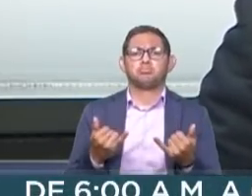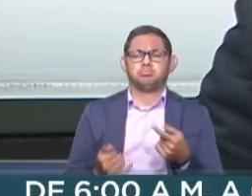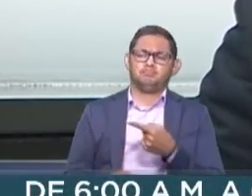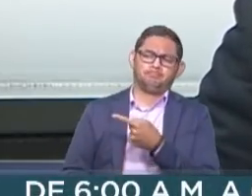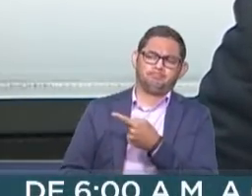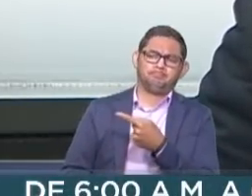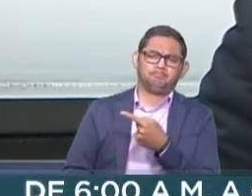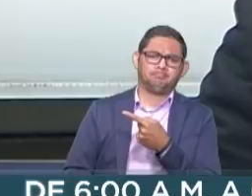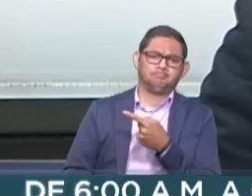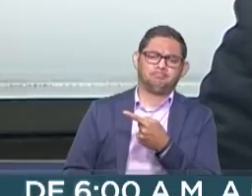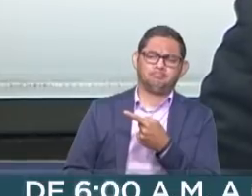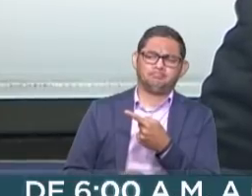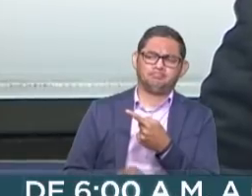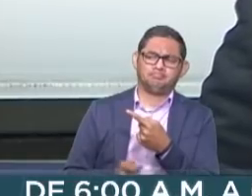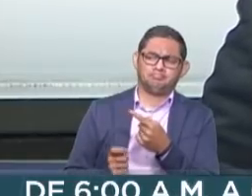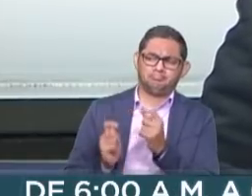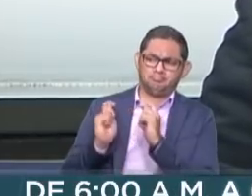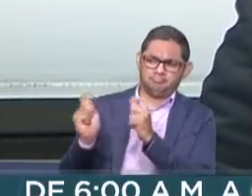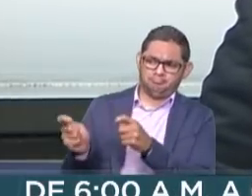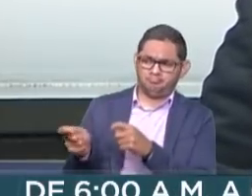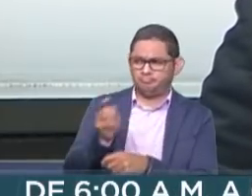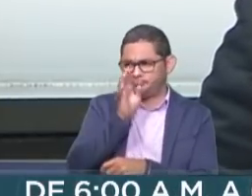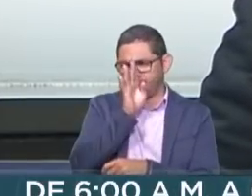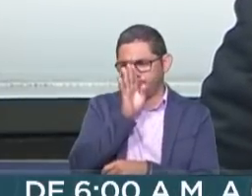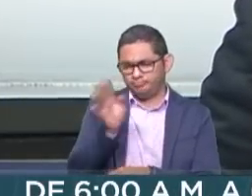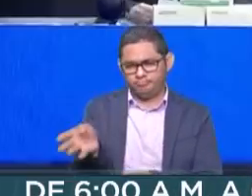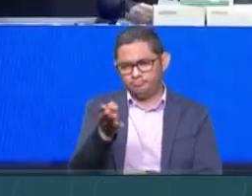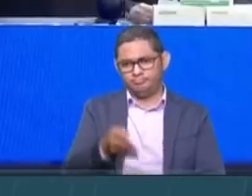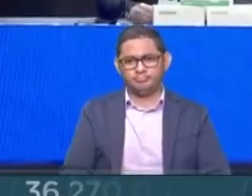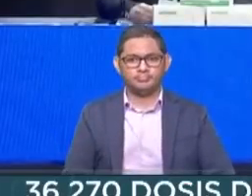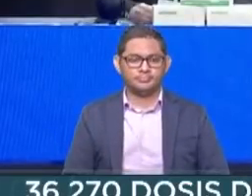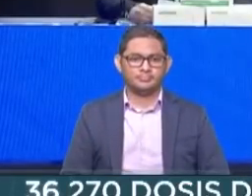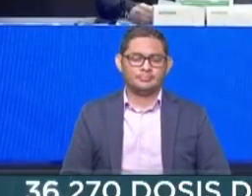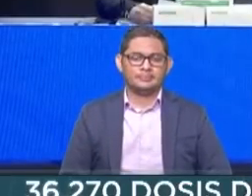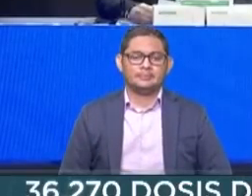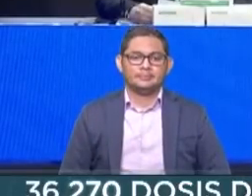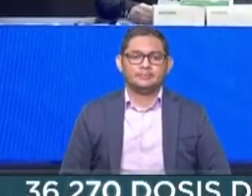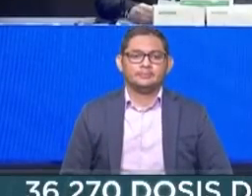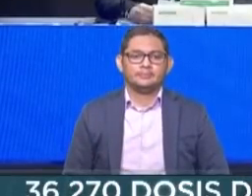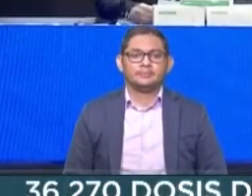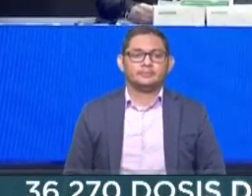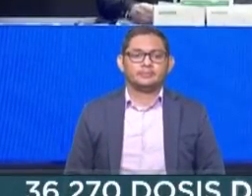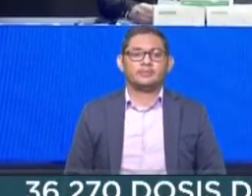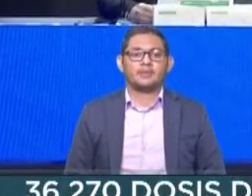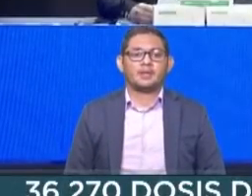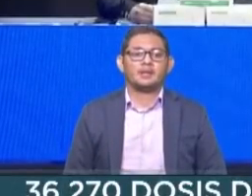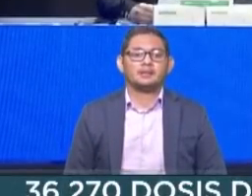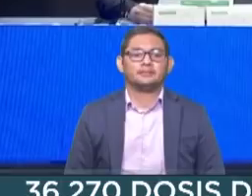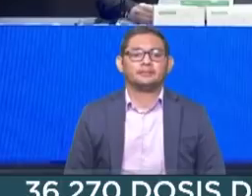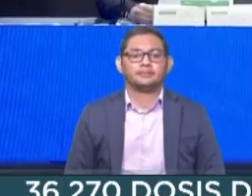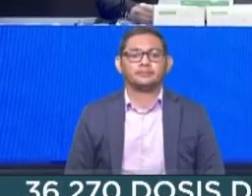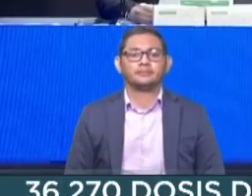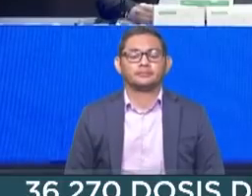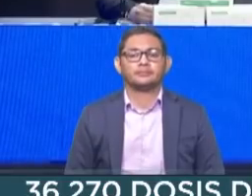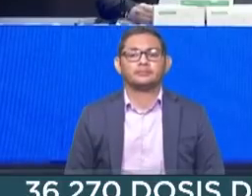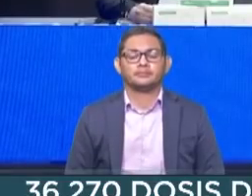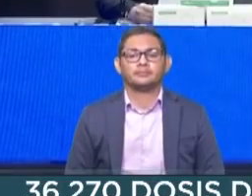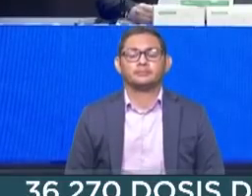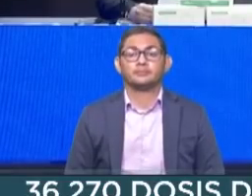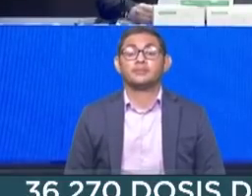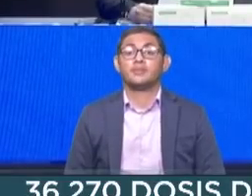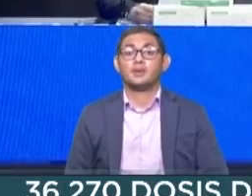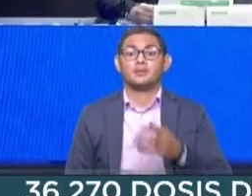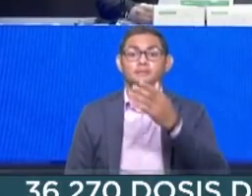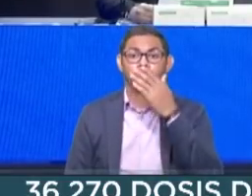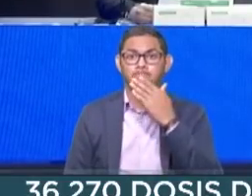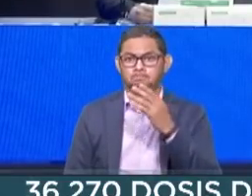la palabra al licenciado Ricardo Gago. Muy buenas noches, Panamá. En